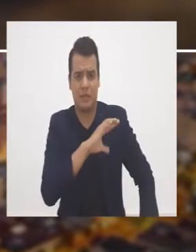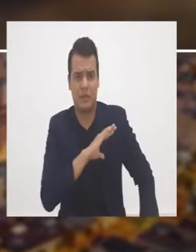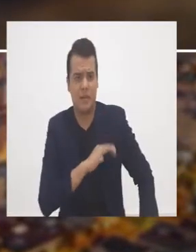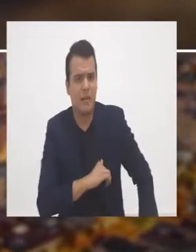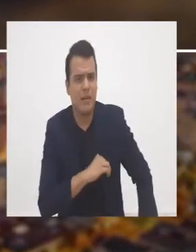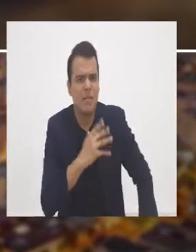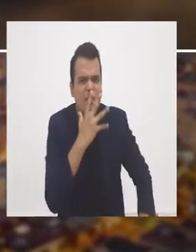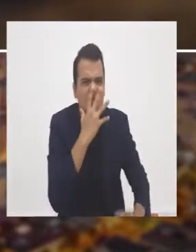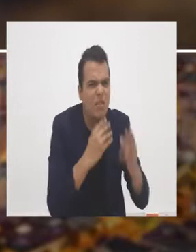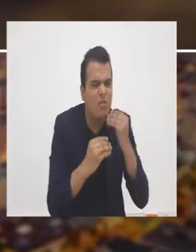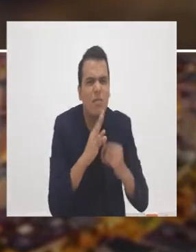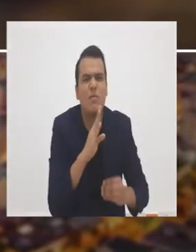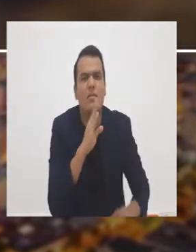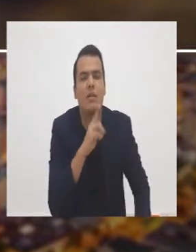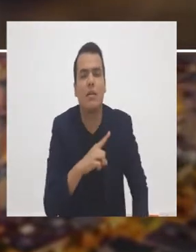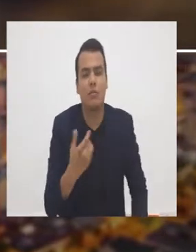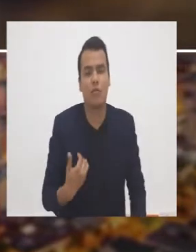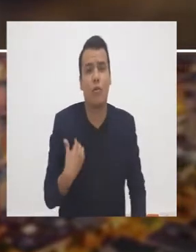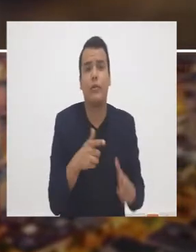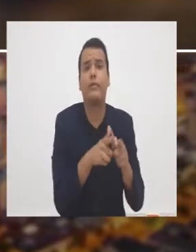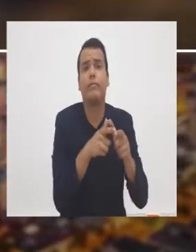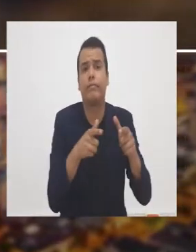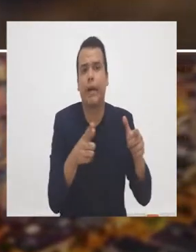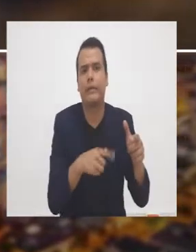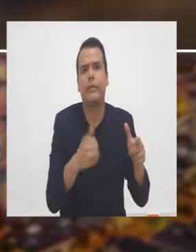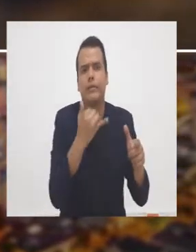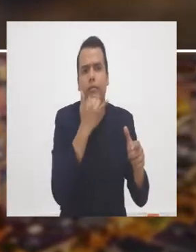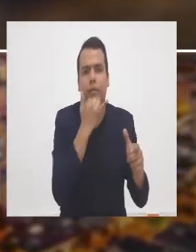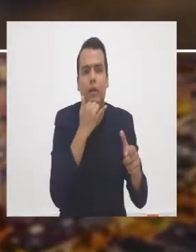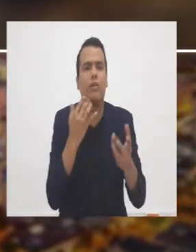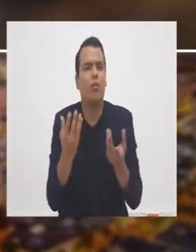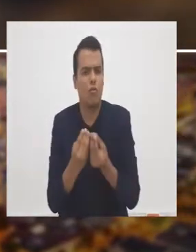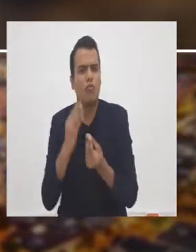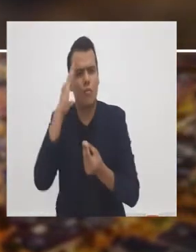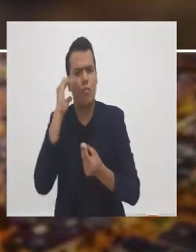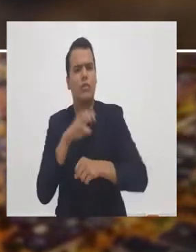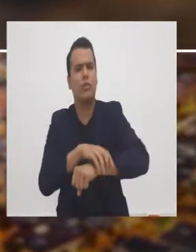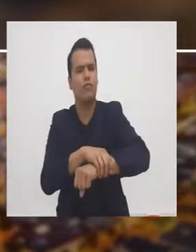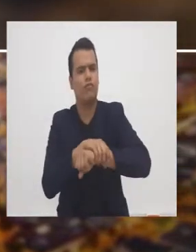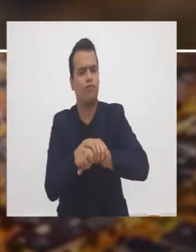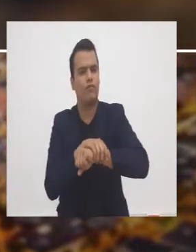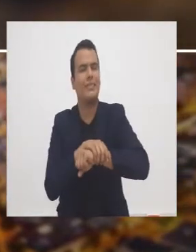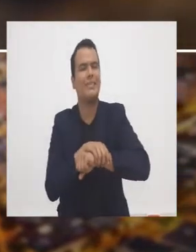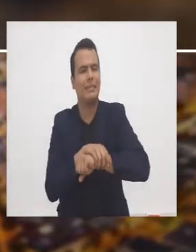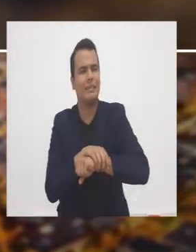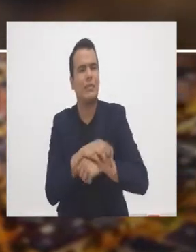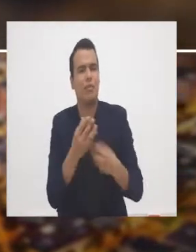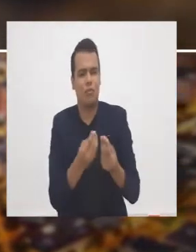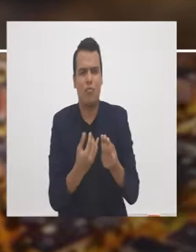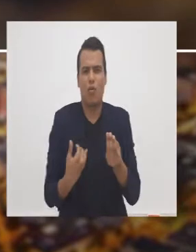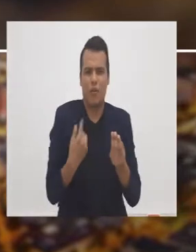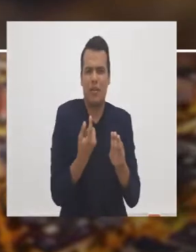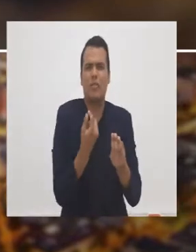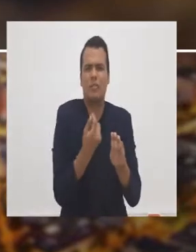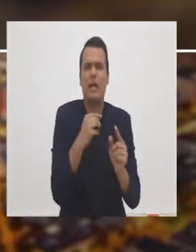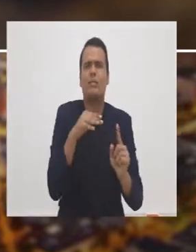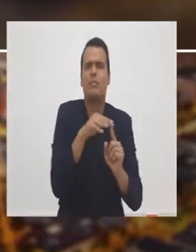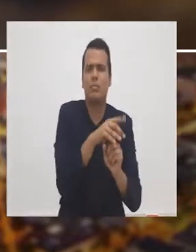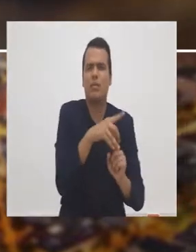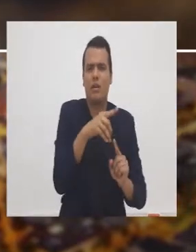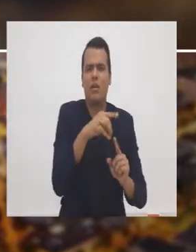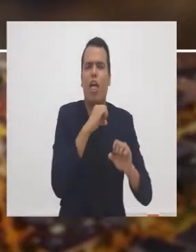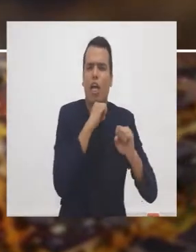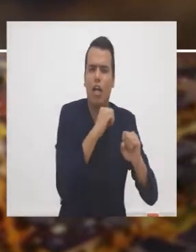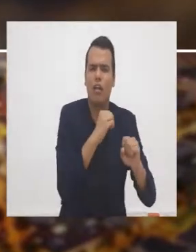Muchos de los delitos registrados en la ciudad son cometidos por menores de edad, que en algunos casos resultan aprehendidos por la autoridad. ¿Cómo trabajar con los jóvenes de alto